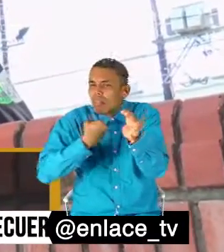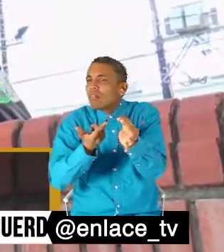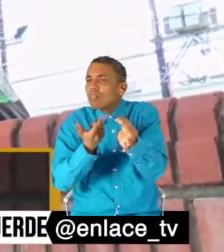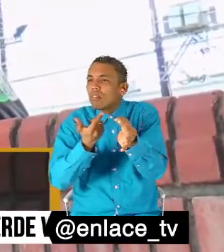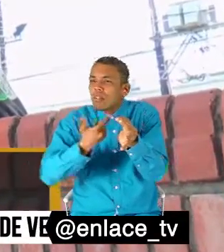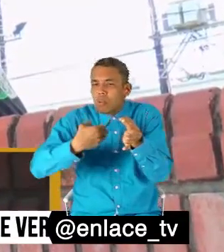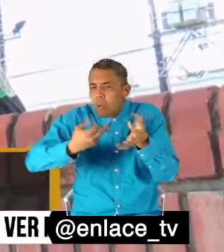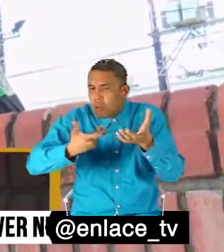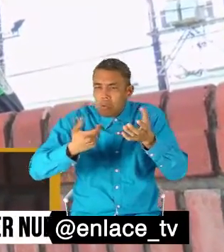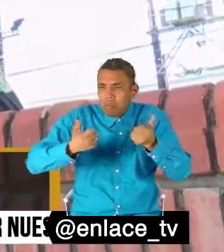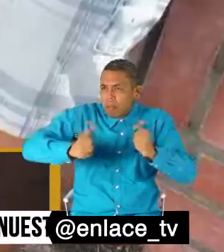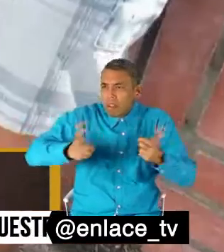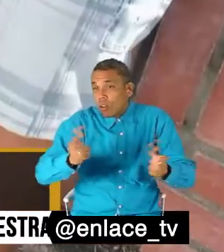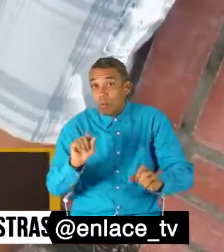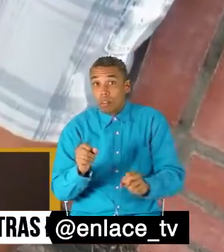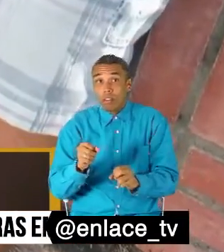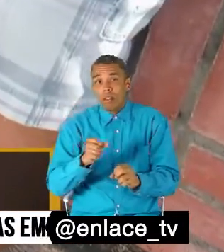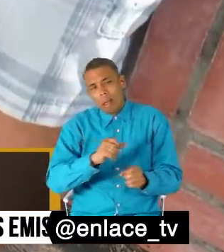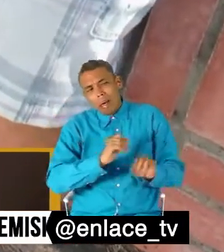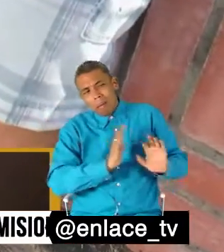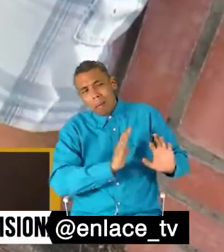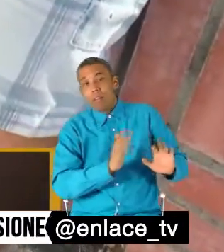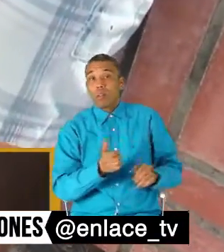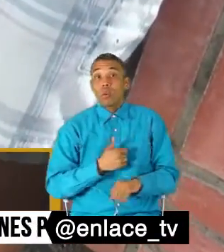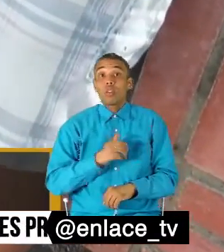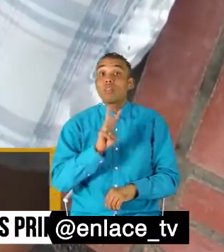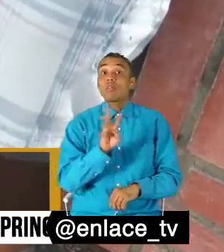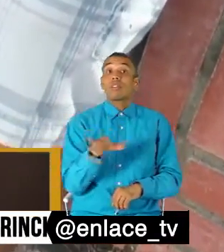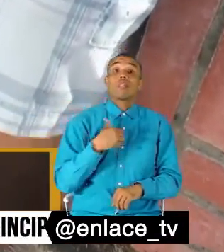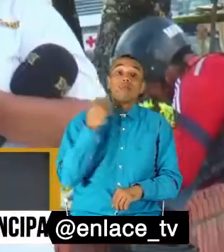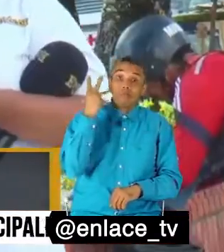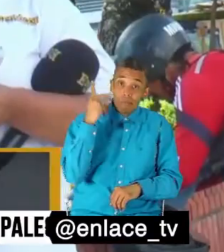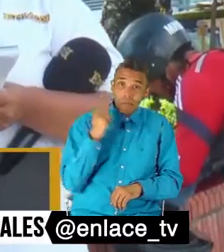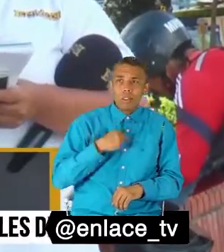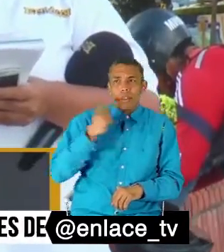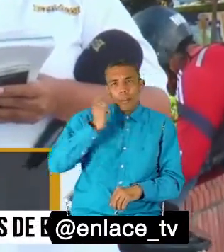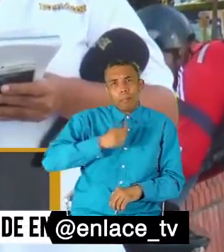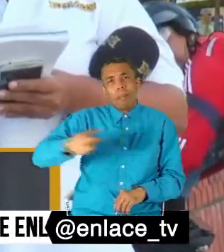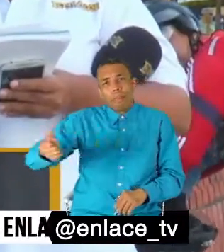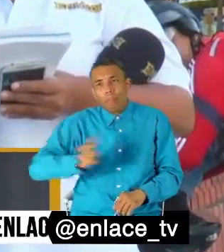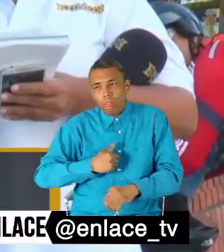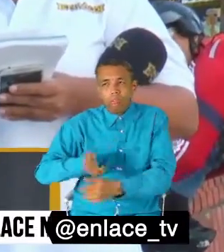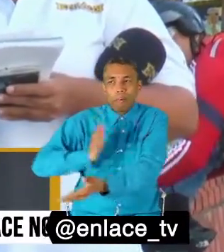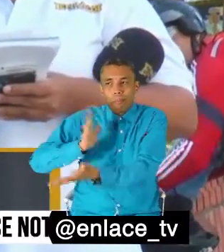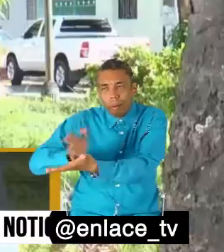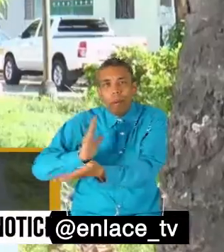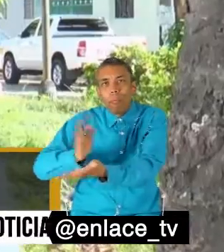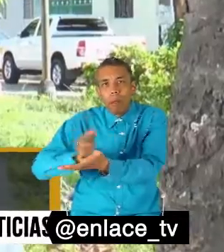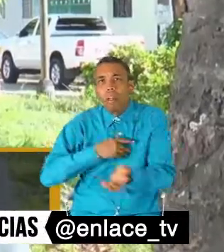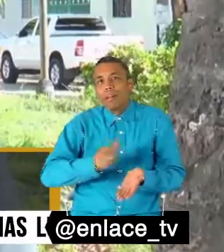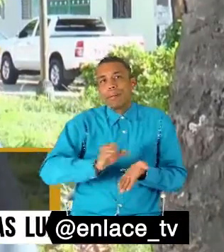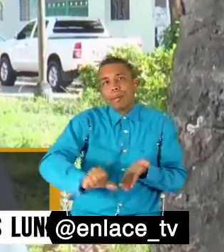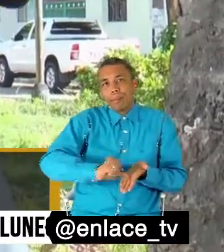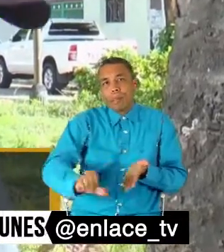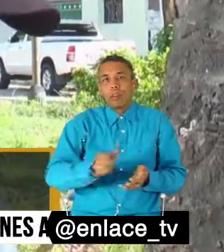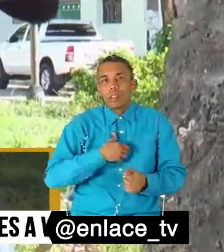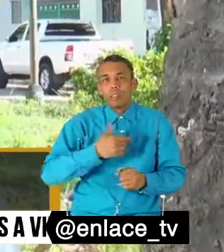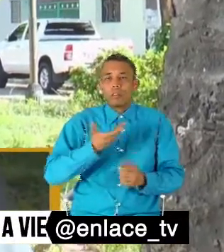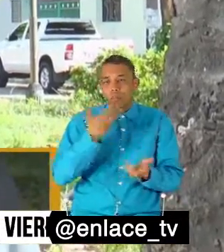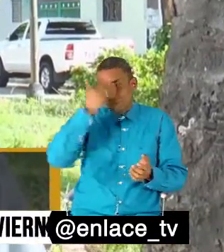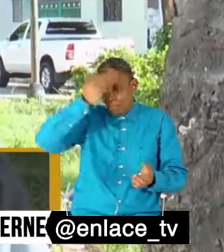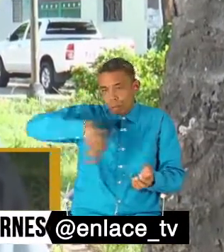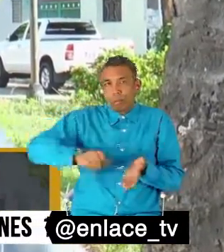que tras ires y venires ha gastado una cantidad de dinero en transporte, pero los resultados aún no aparecen. Yo me fracturé, yo me caí